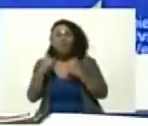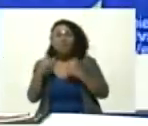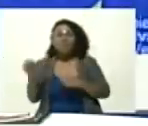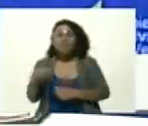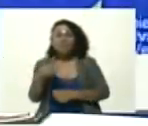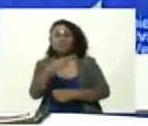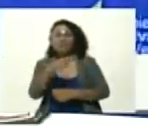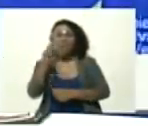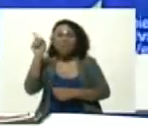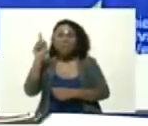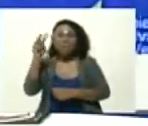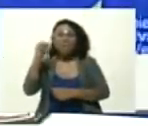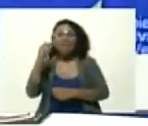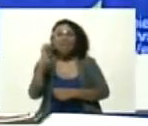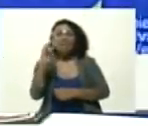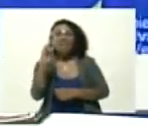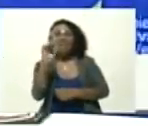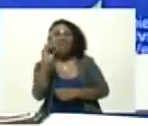Neverí.